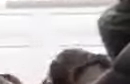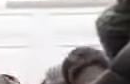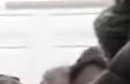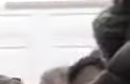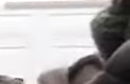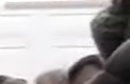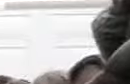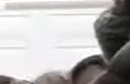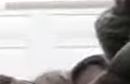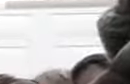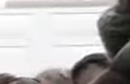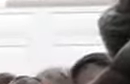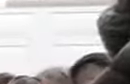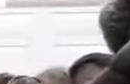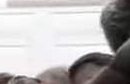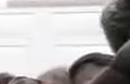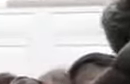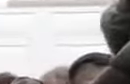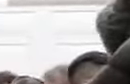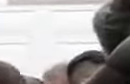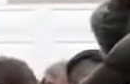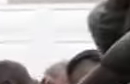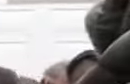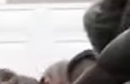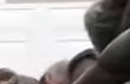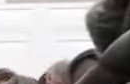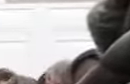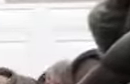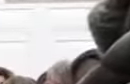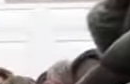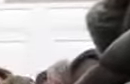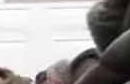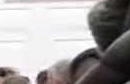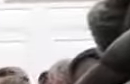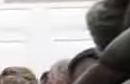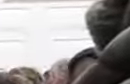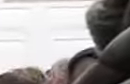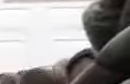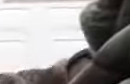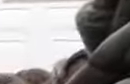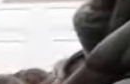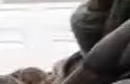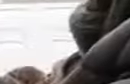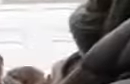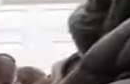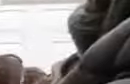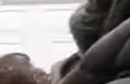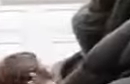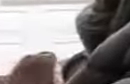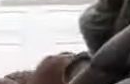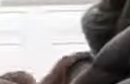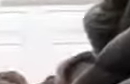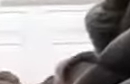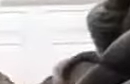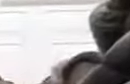se mueve. Los servicios públicos suben y a nosotros, nuestro salario, el amperímetro del salario no se